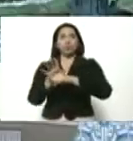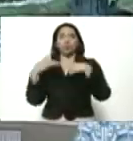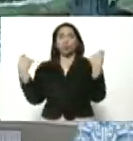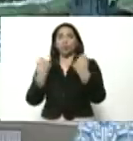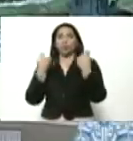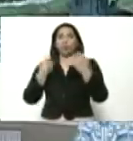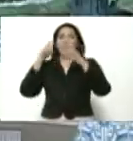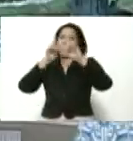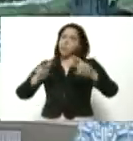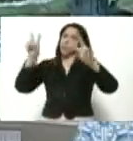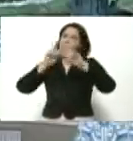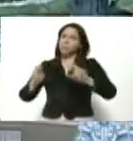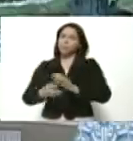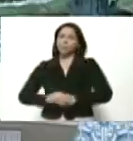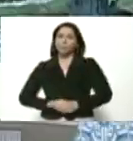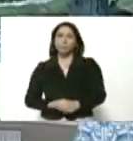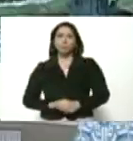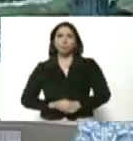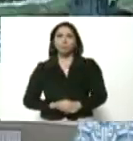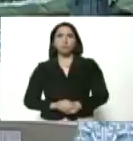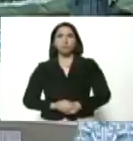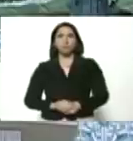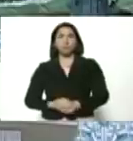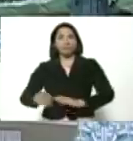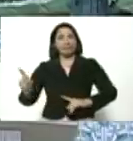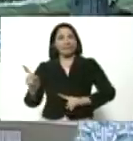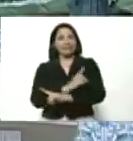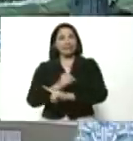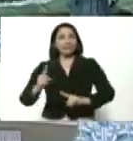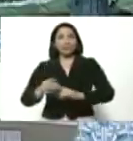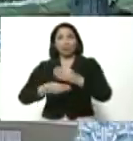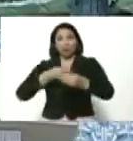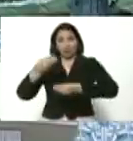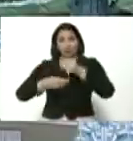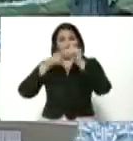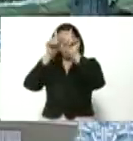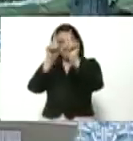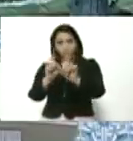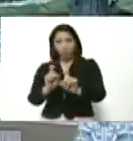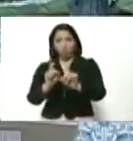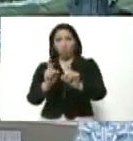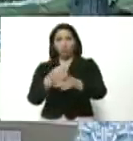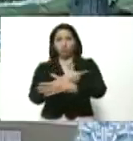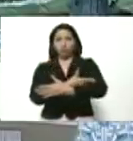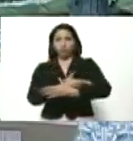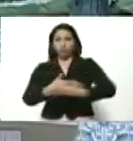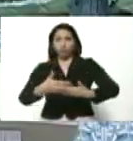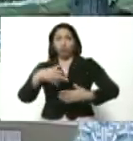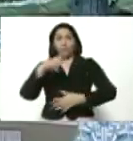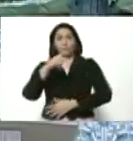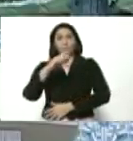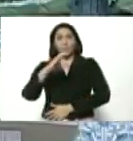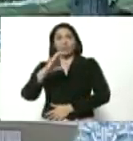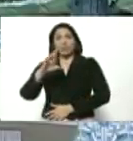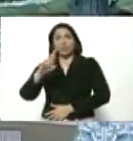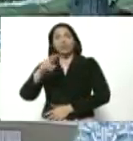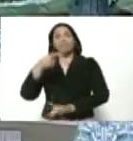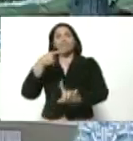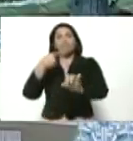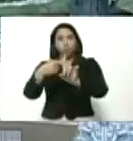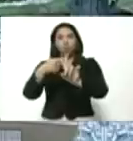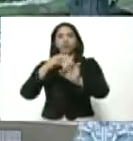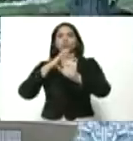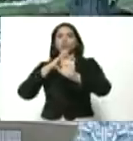de despistaje inmediatamente se le tomó la prueba molecular la psr y dio positivo